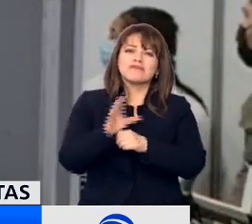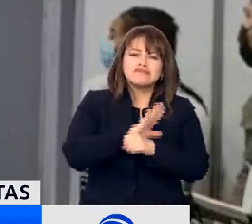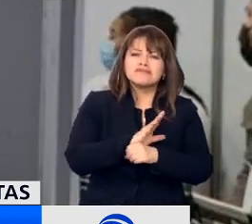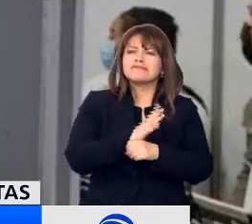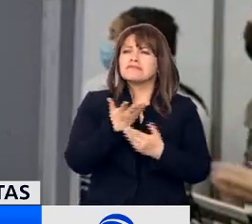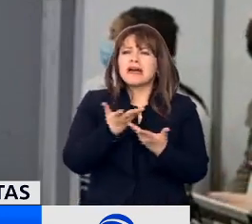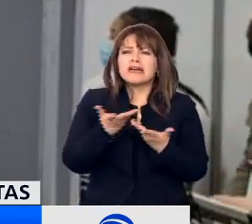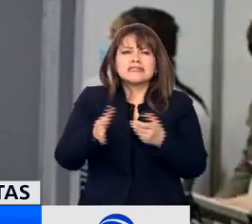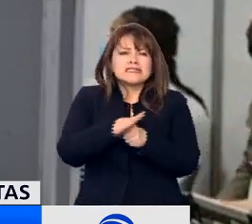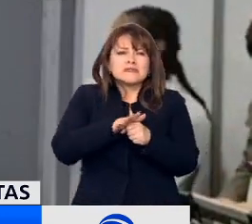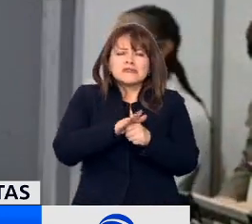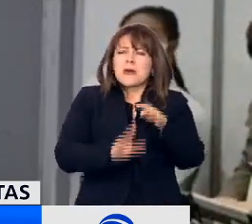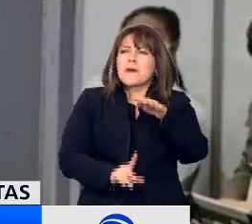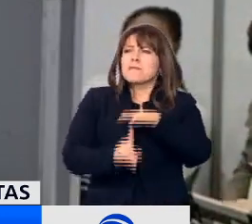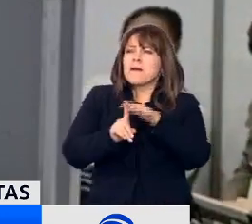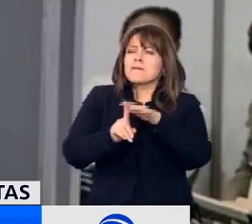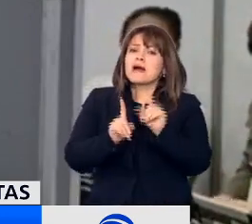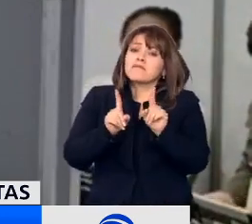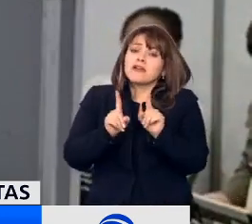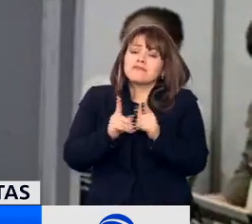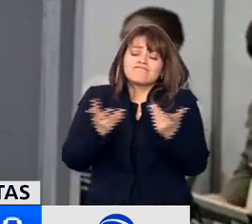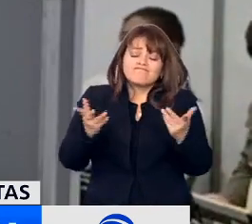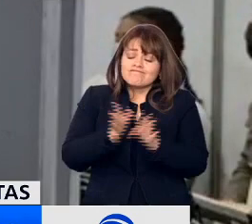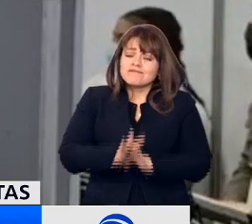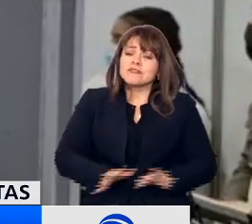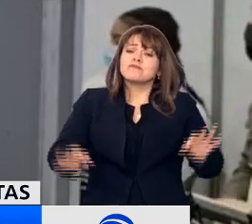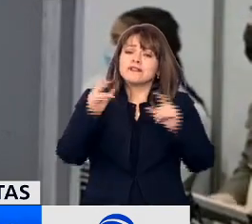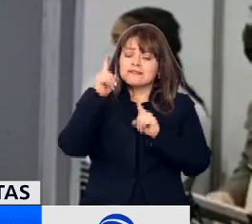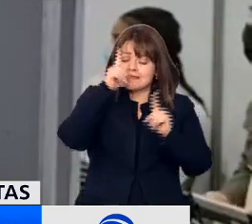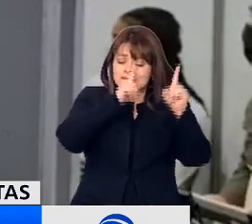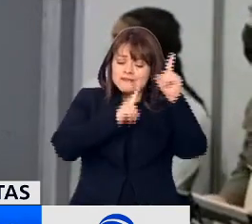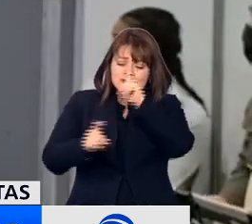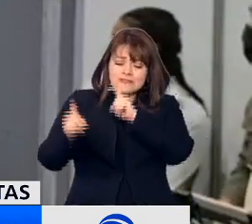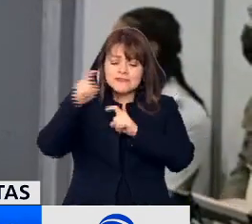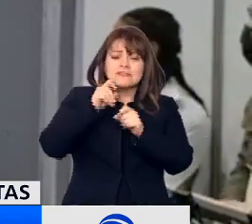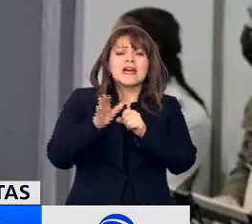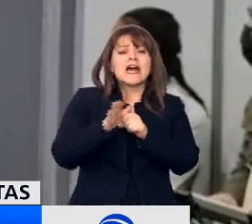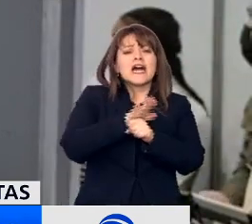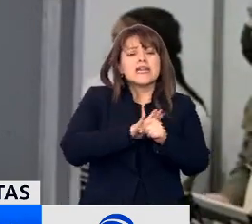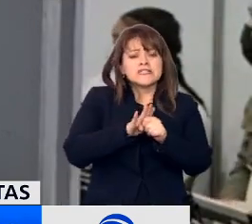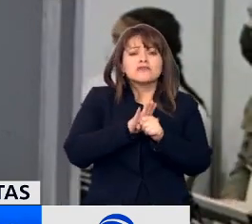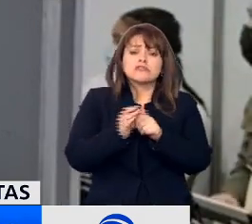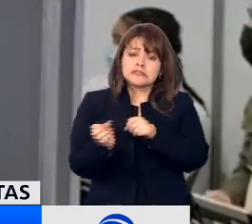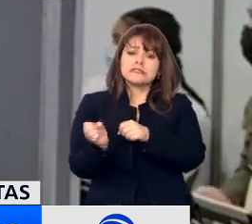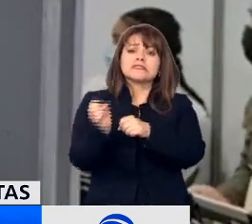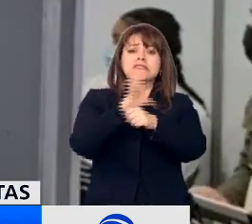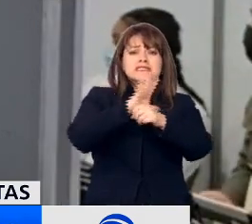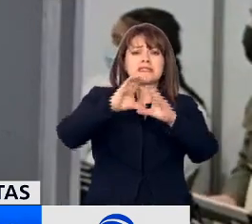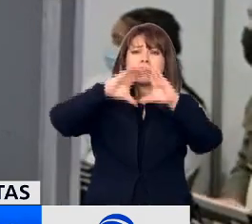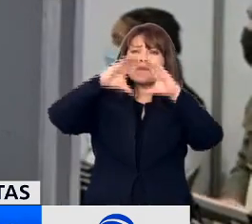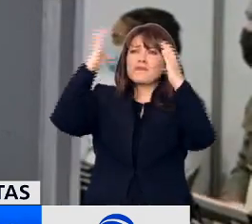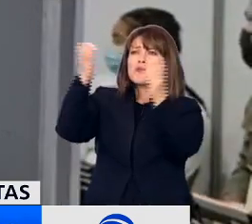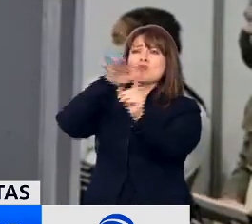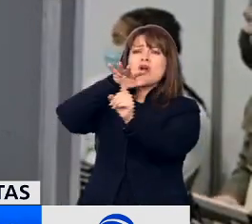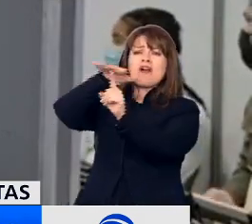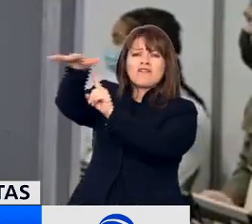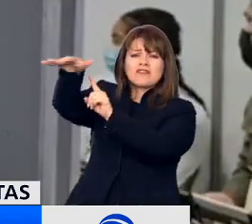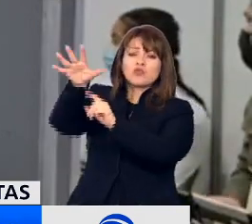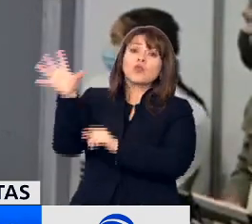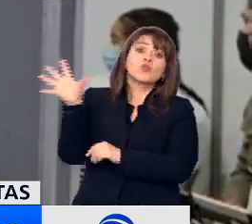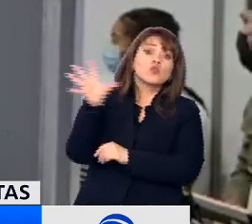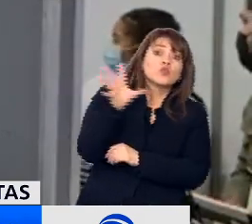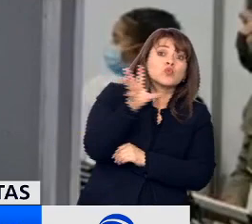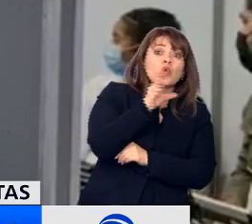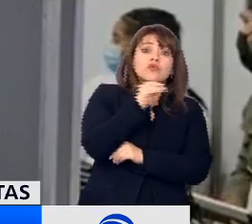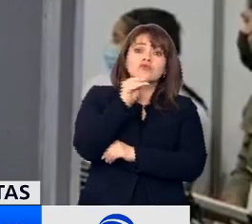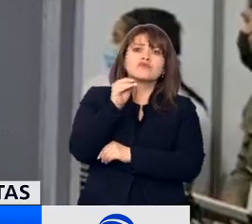consecuencia de la pandemia, algo absolutamente necesario si tenemos en cuenta que es una pandemia a nivel mundial y que todos